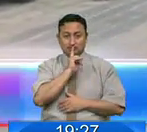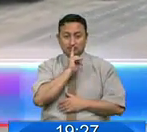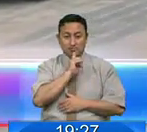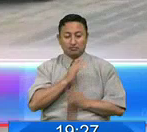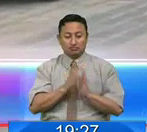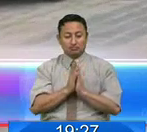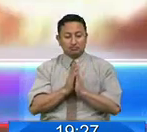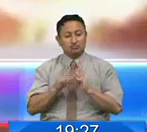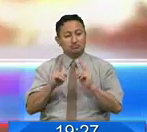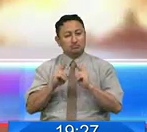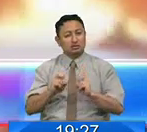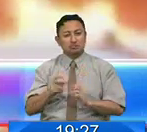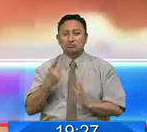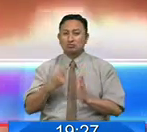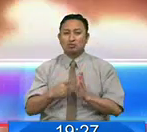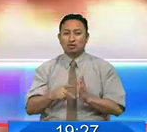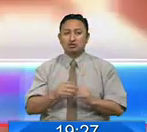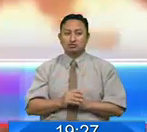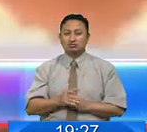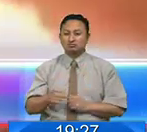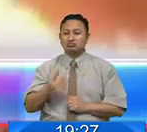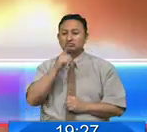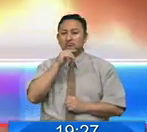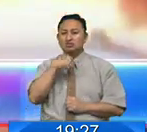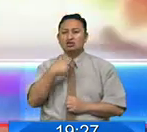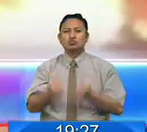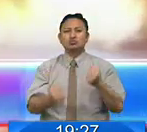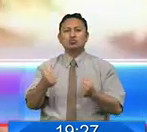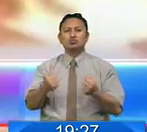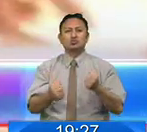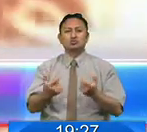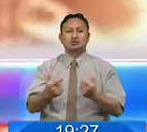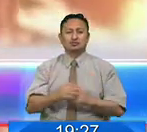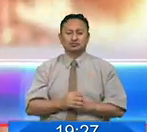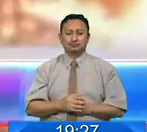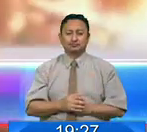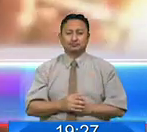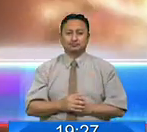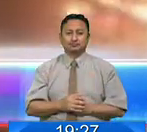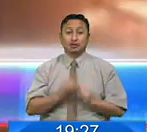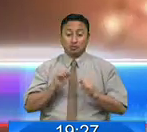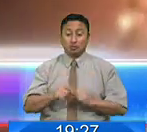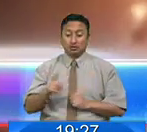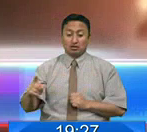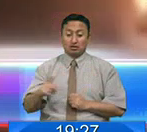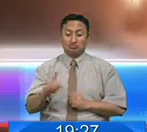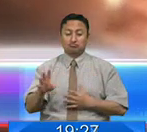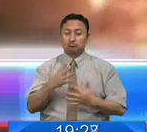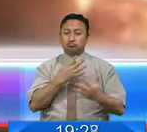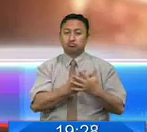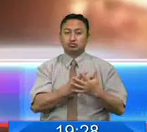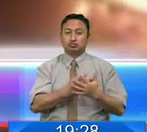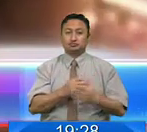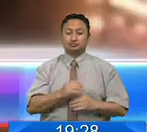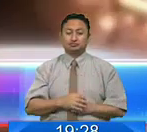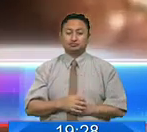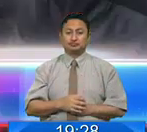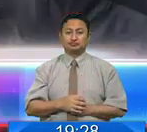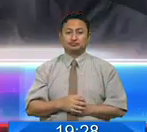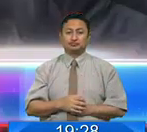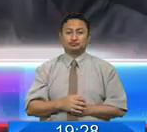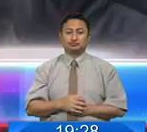que se investigue el caso ya que no saben quién es el conductor del vehículo siniestrado para que responda con la muerte de su ser querido